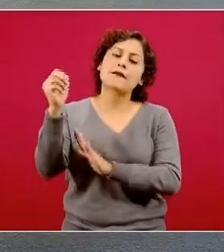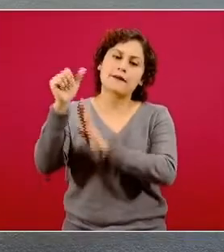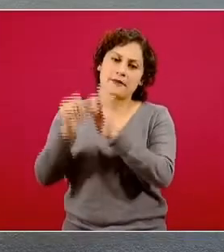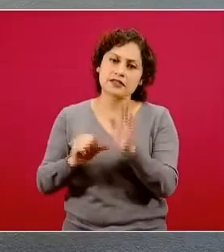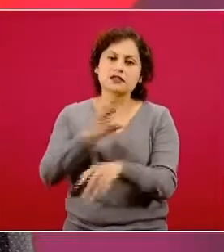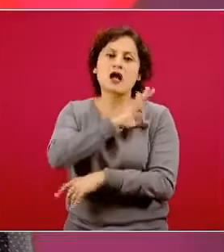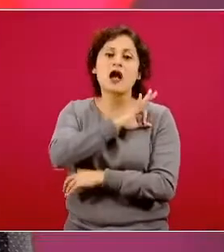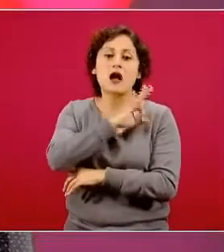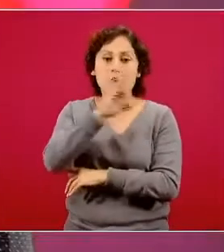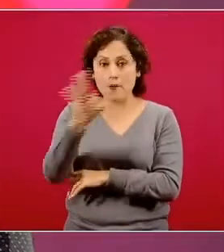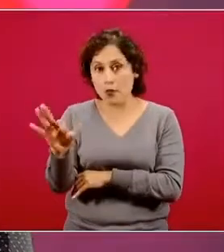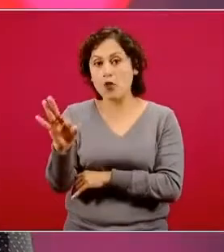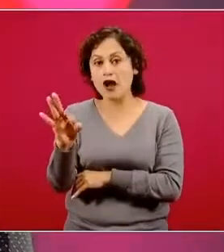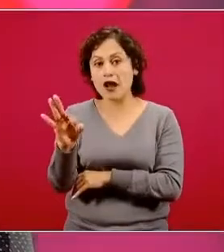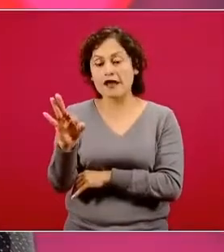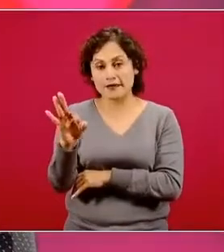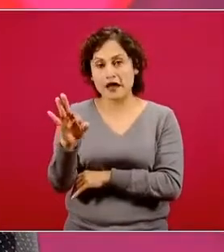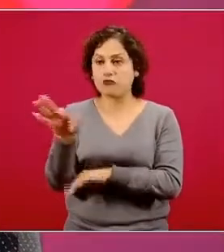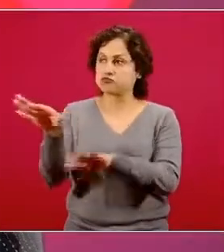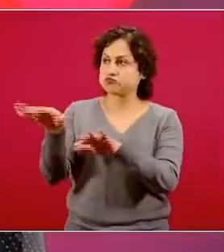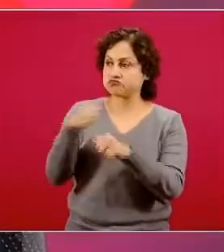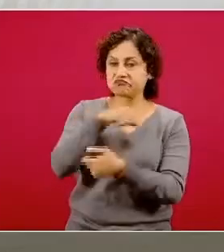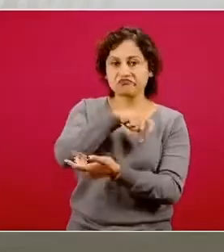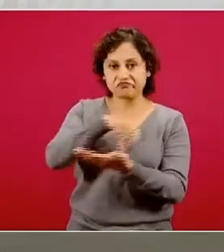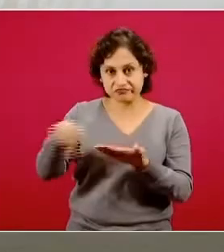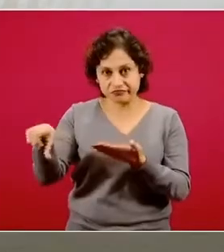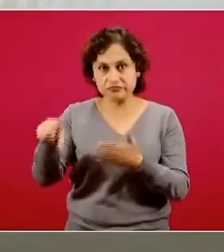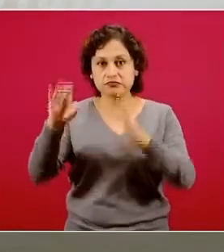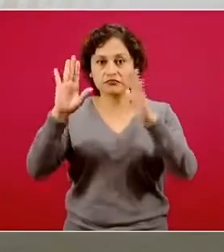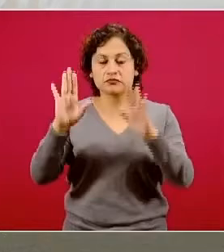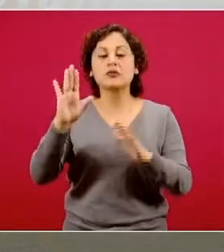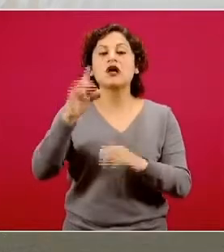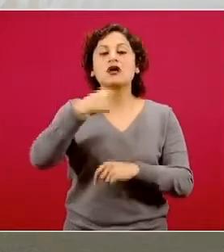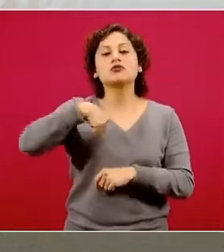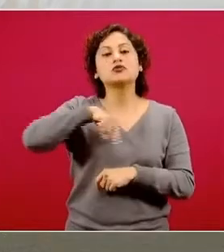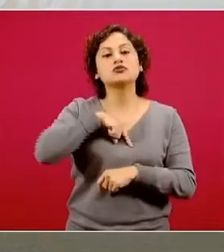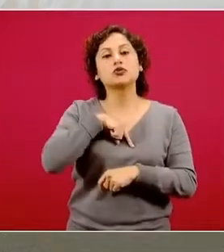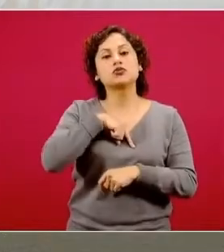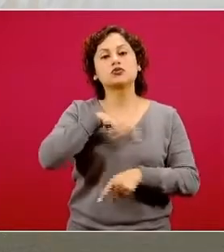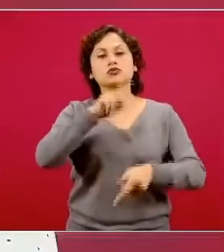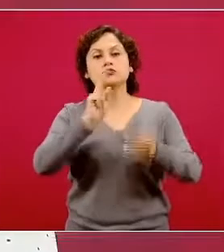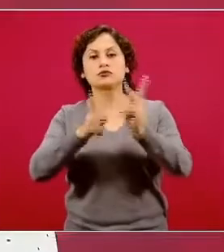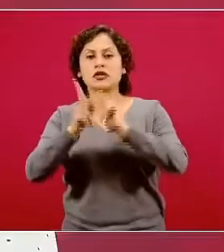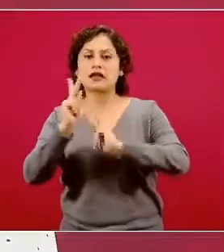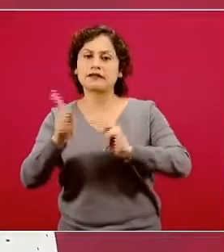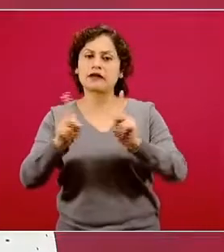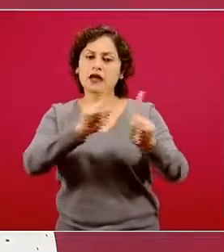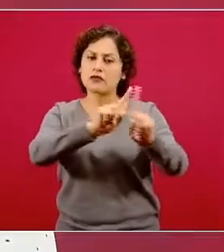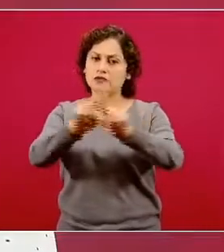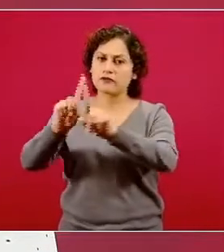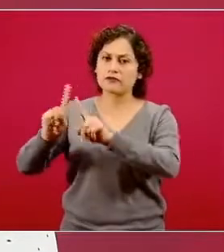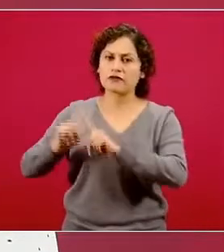Se ha platicado con diversos